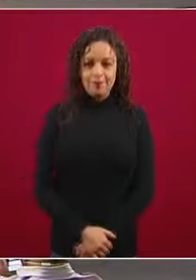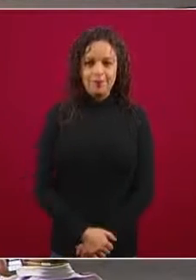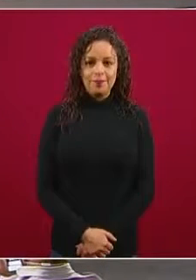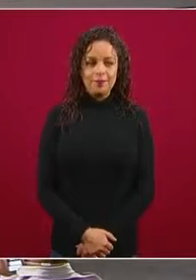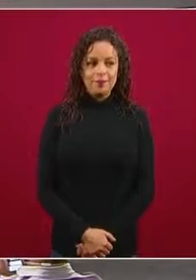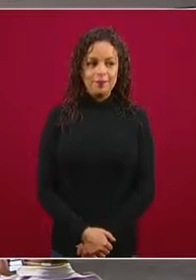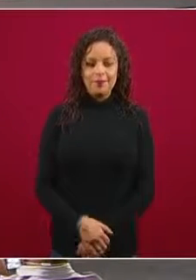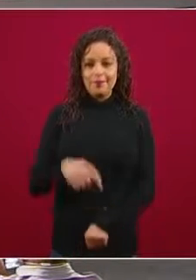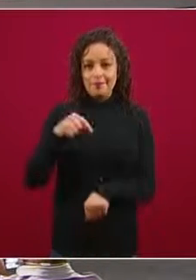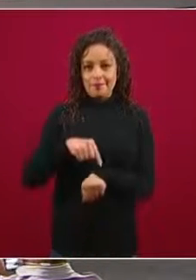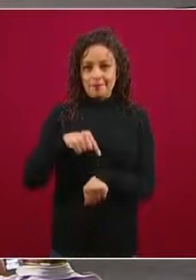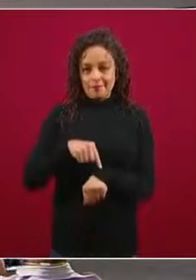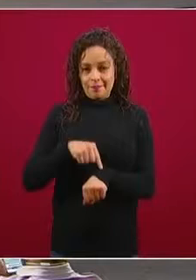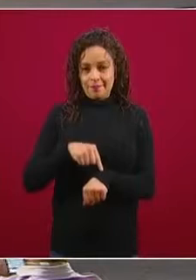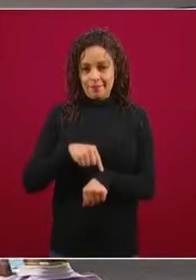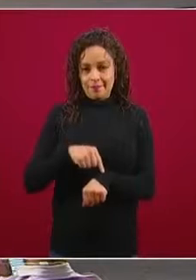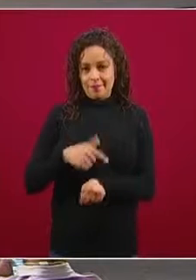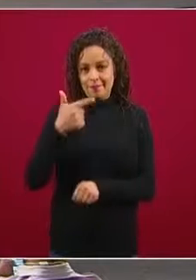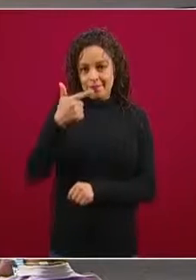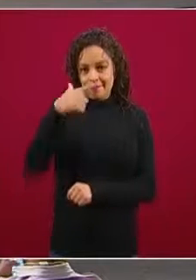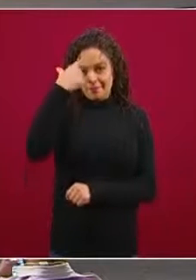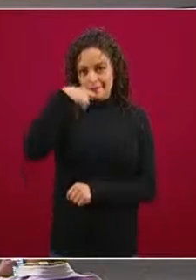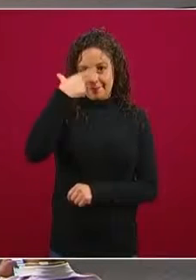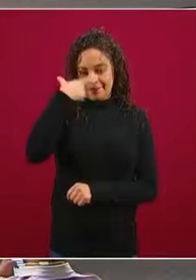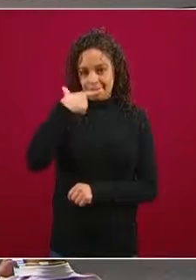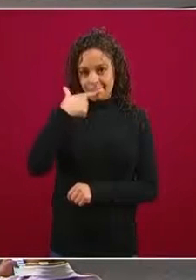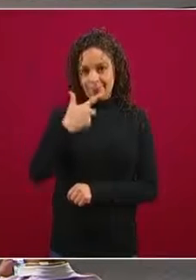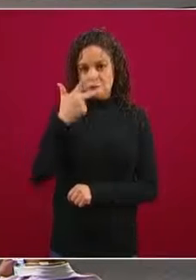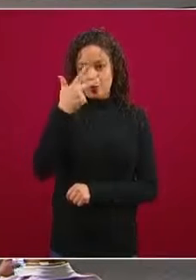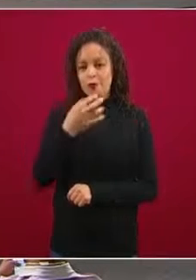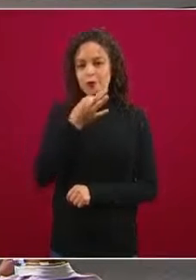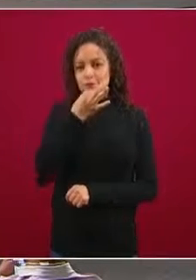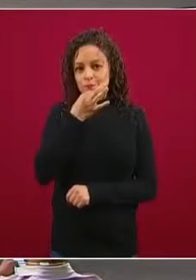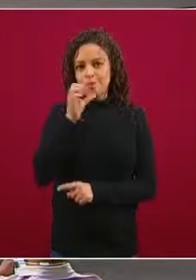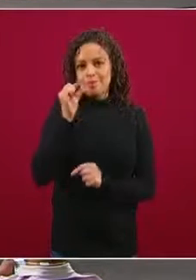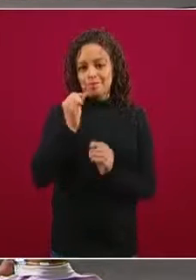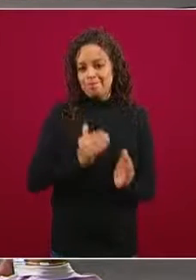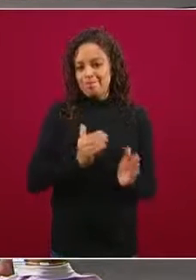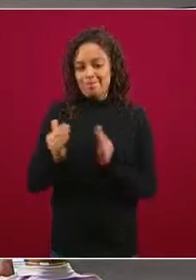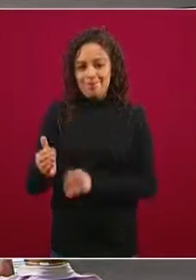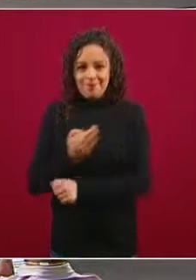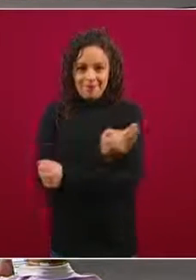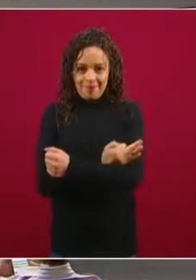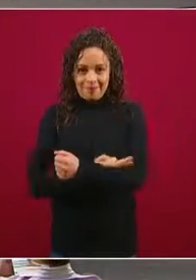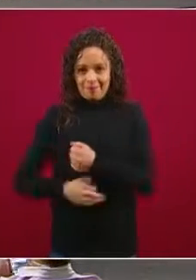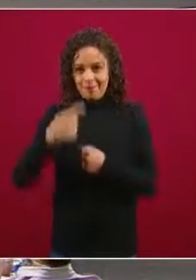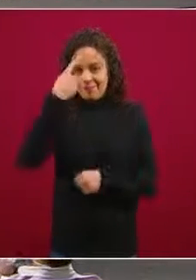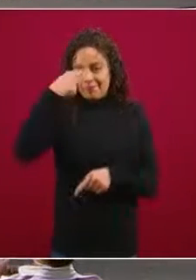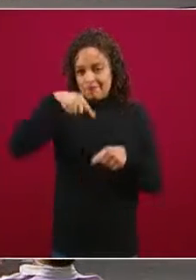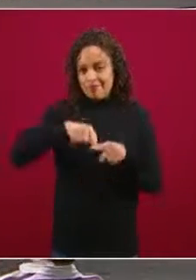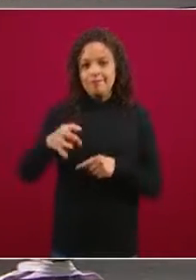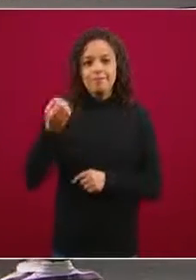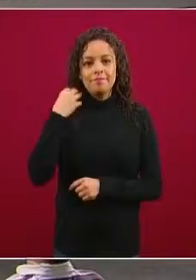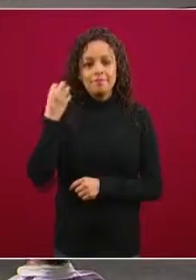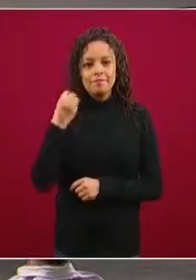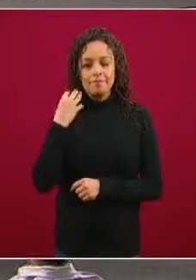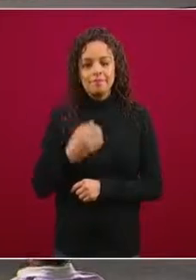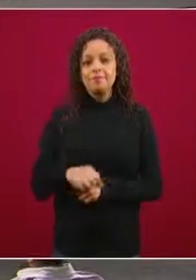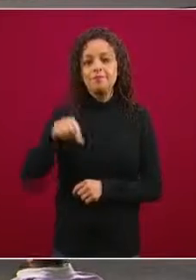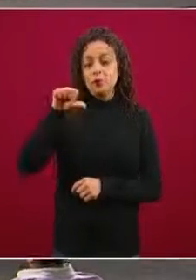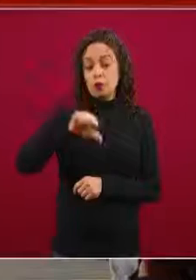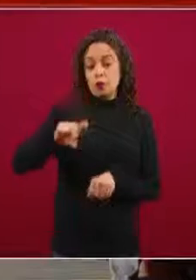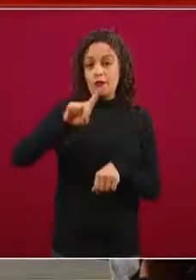Son las 19:08. Hoy se nos atrasó 8 minutos el inicio de la sesión. Hoy es sábado 25 de